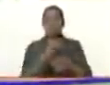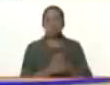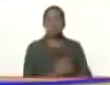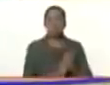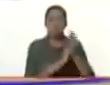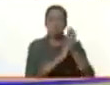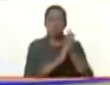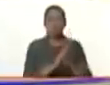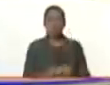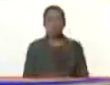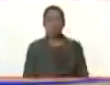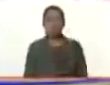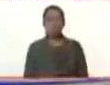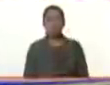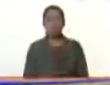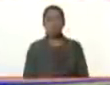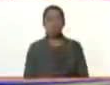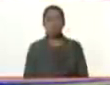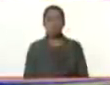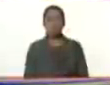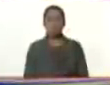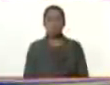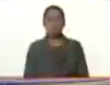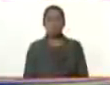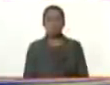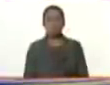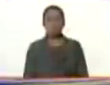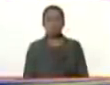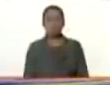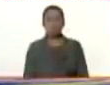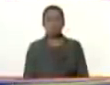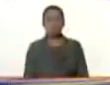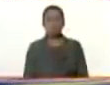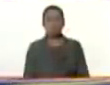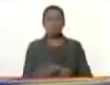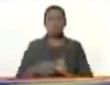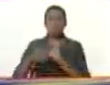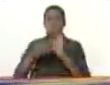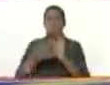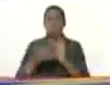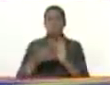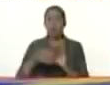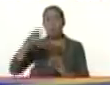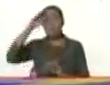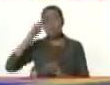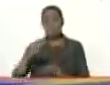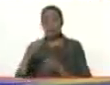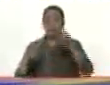se gobierna. Así es que se gobierna. En Unión Cívico-Militar,